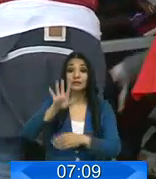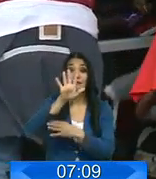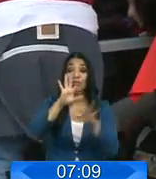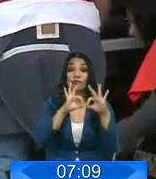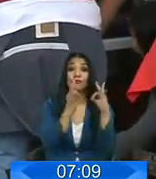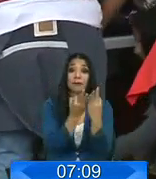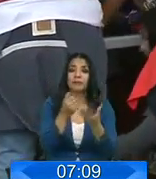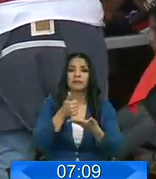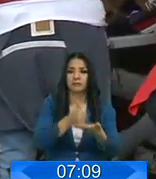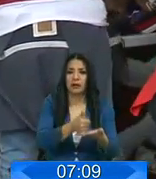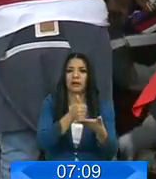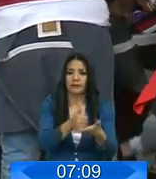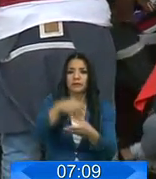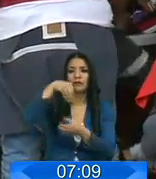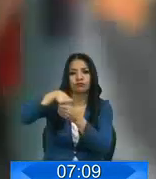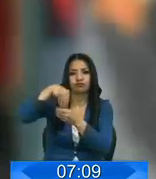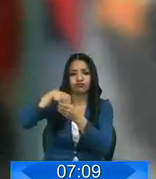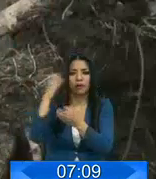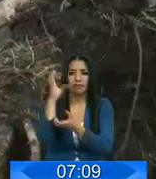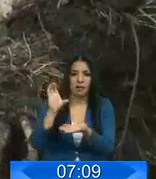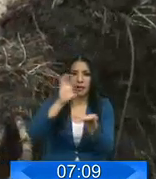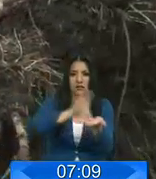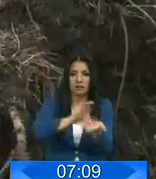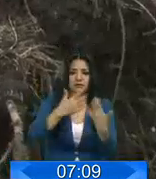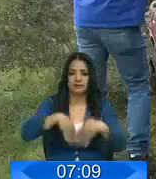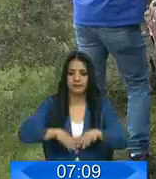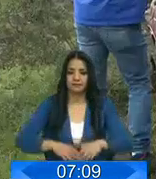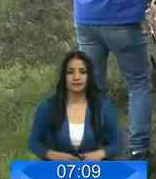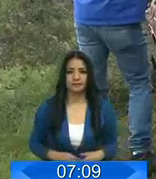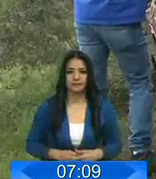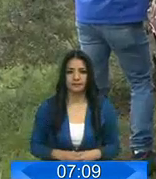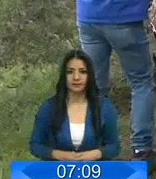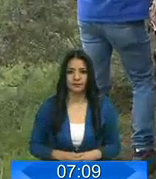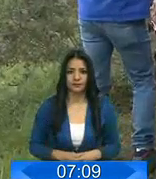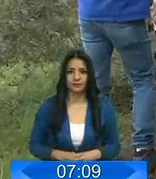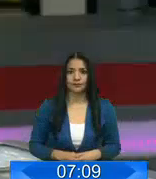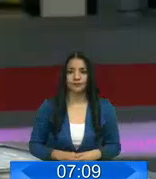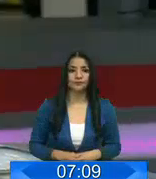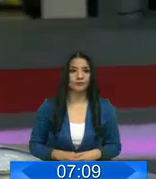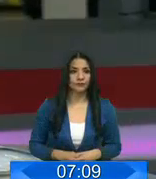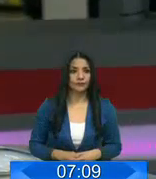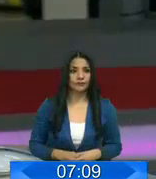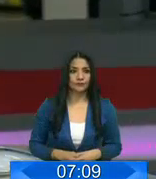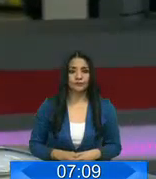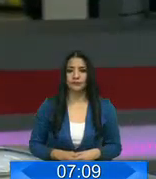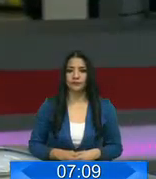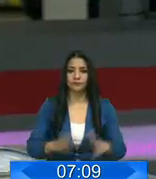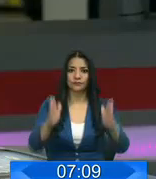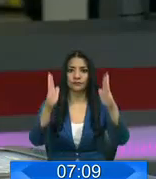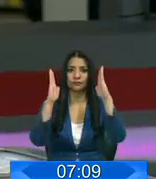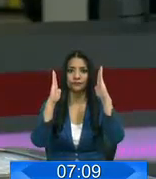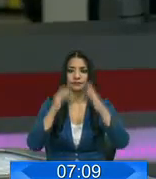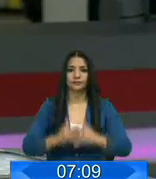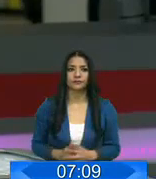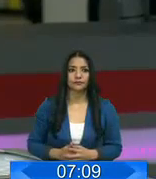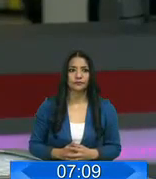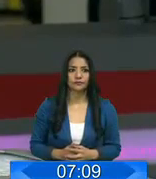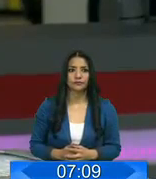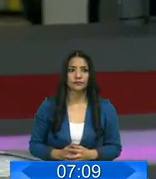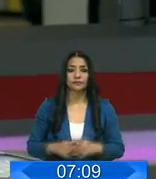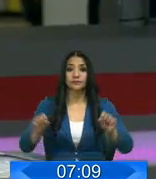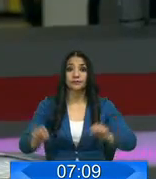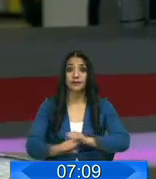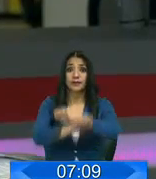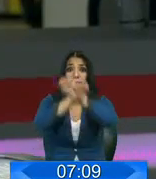familias se han beneficiado por el fondo de emergencia. Informó Javier Rosero. Mucha atención, en horas de la madrugada,